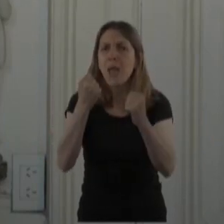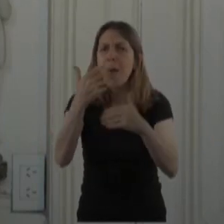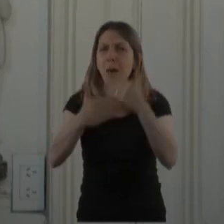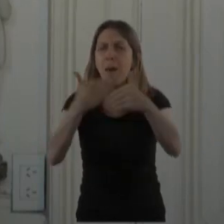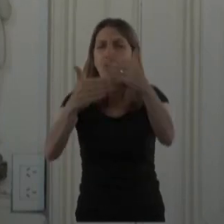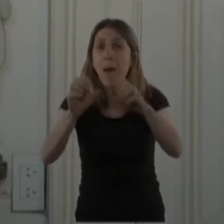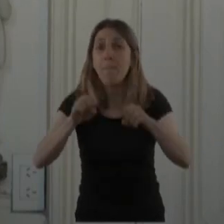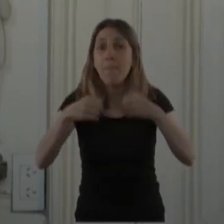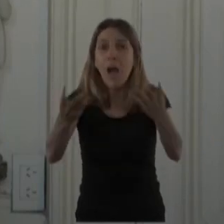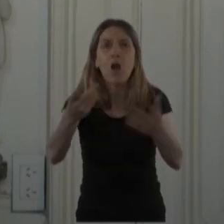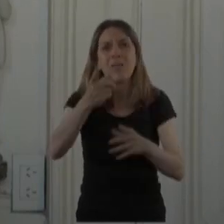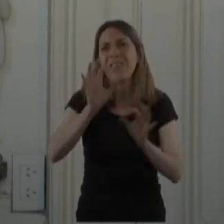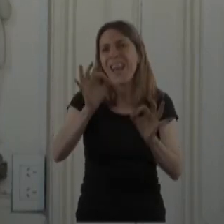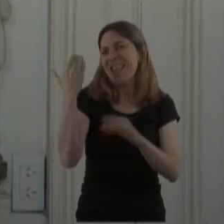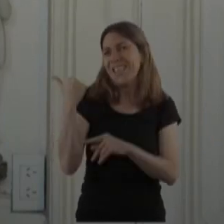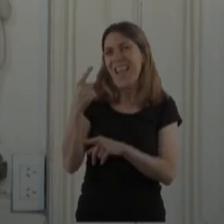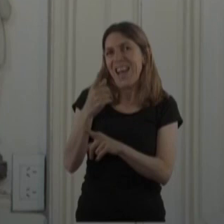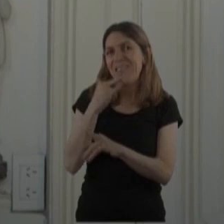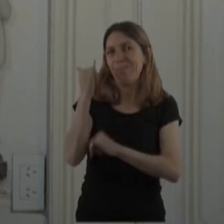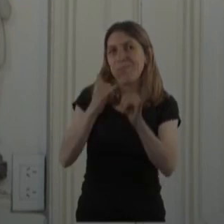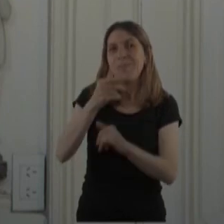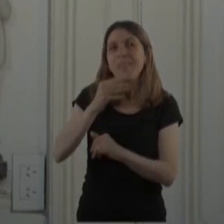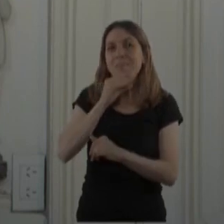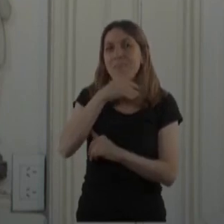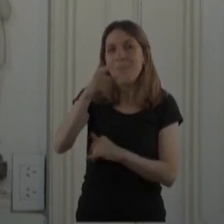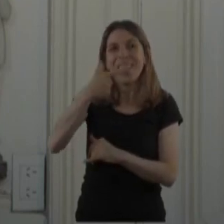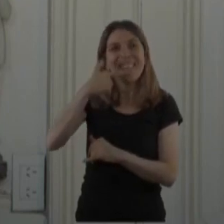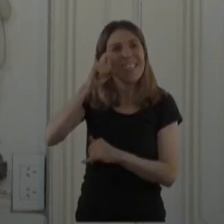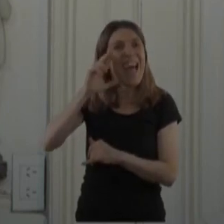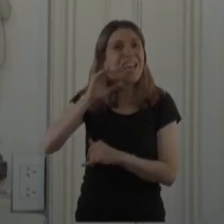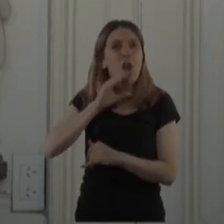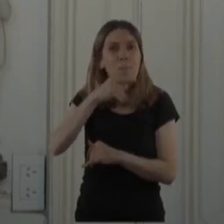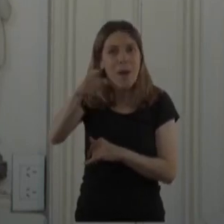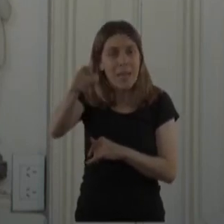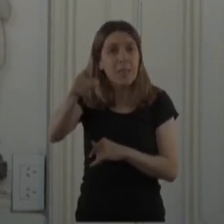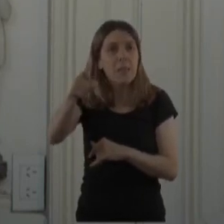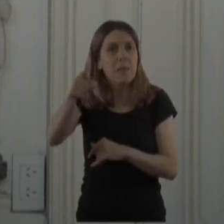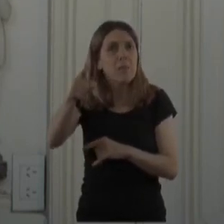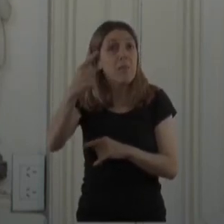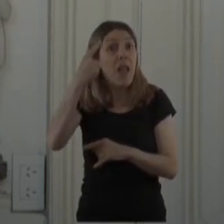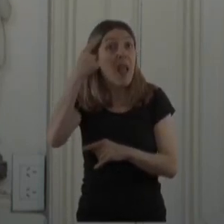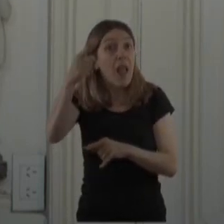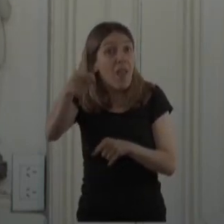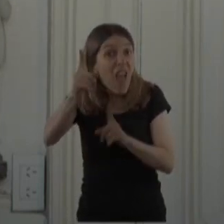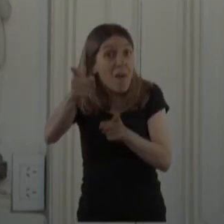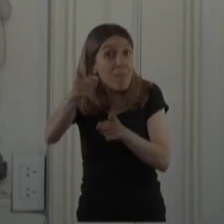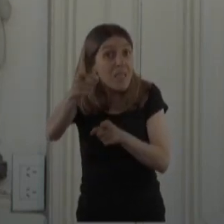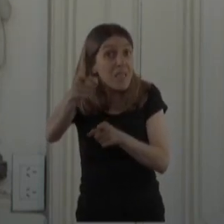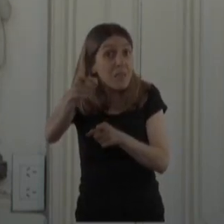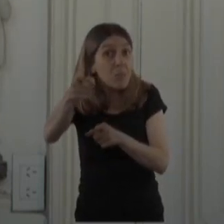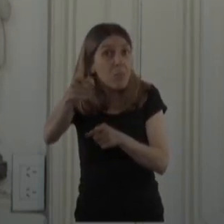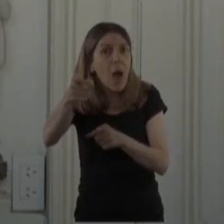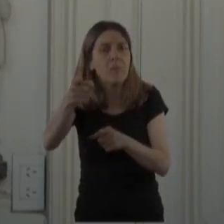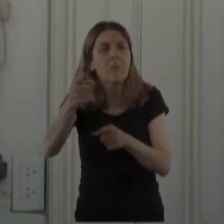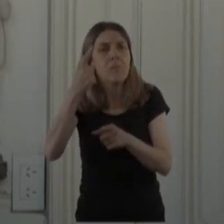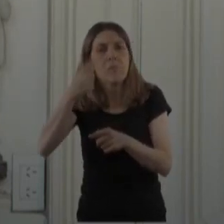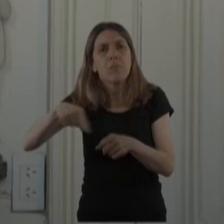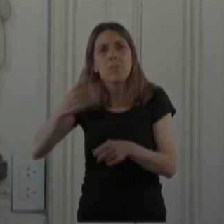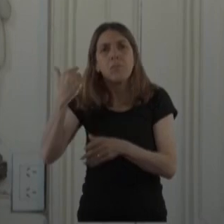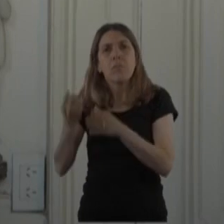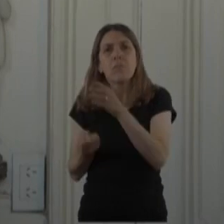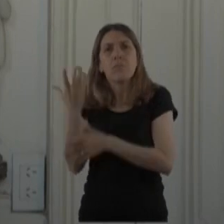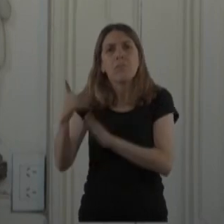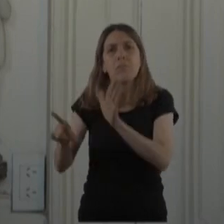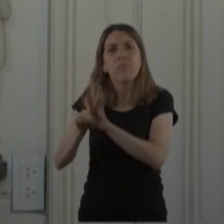bien Sergio que con esa idea nosotros dictamos la ley que creó el incentivo a